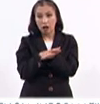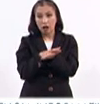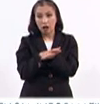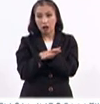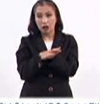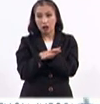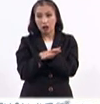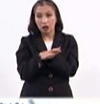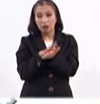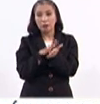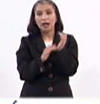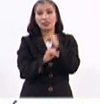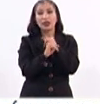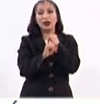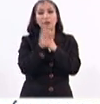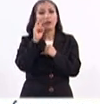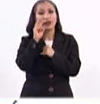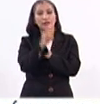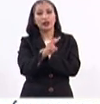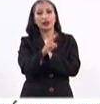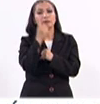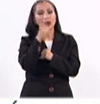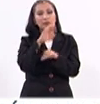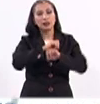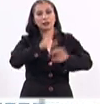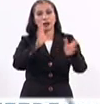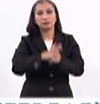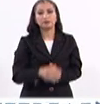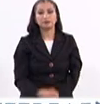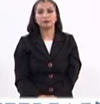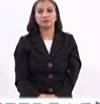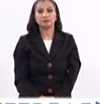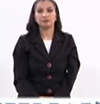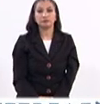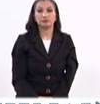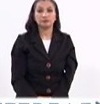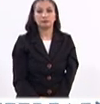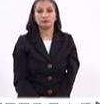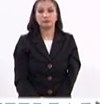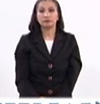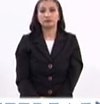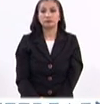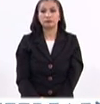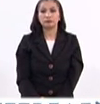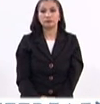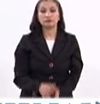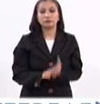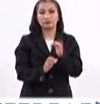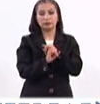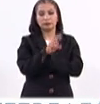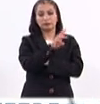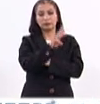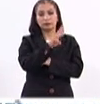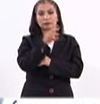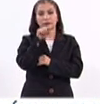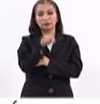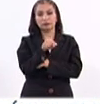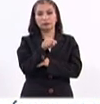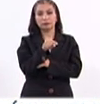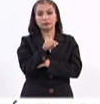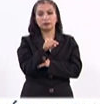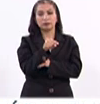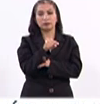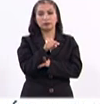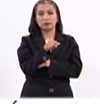y qué página de internet pueden revisar para más detalles? Sí, la página es